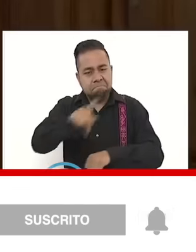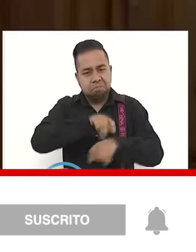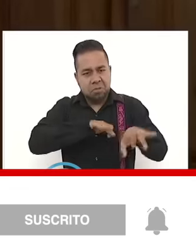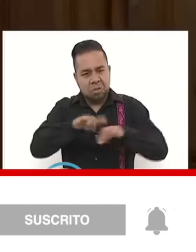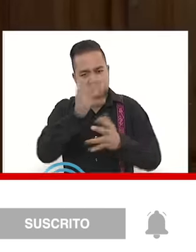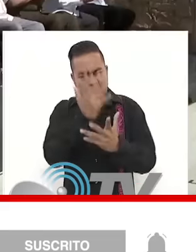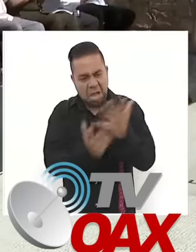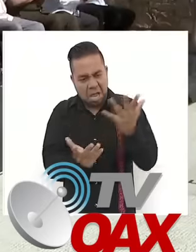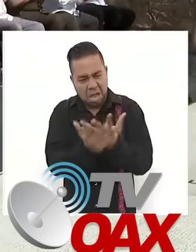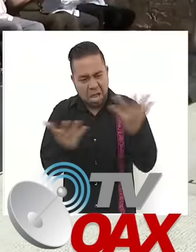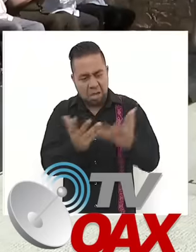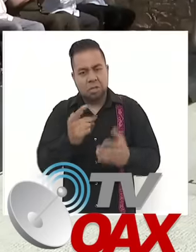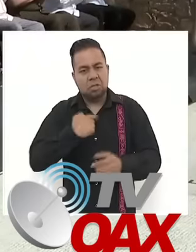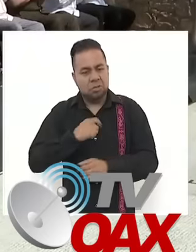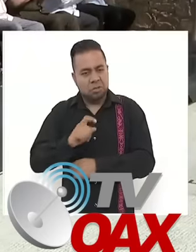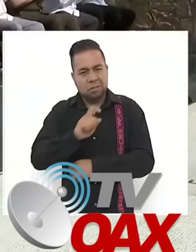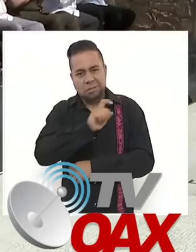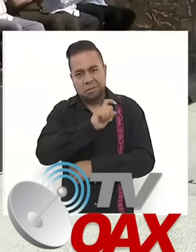trabajadores.